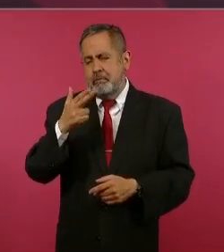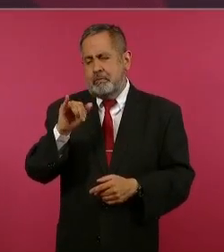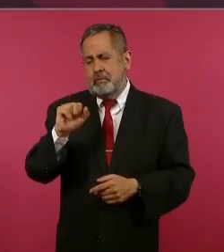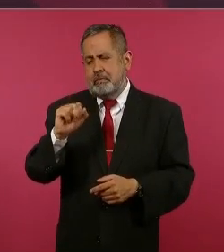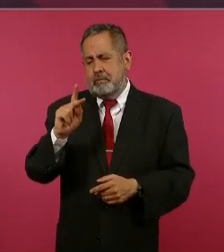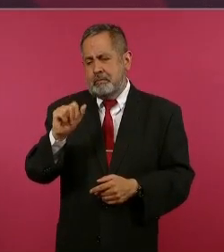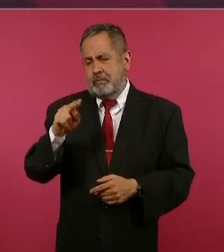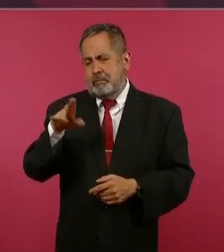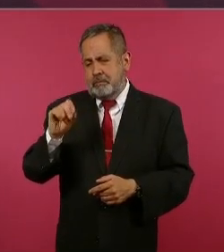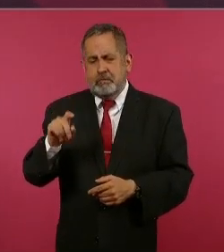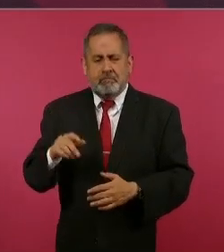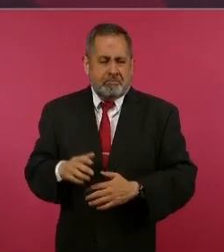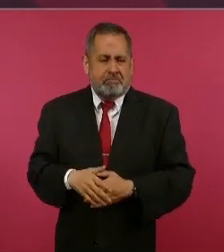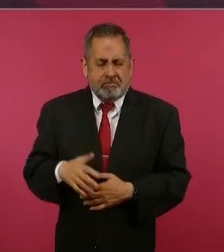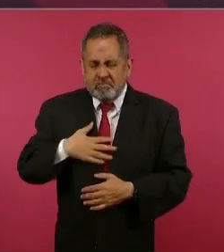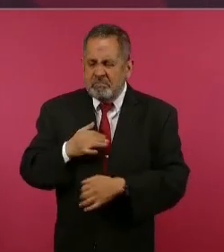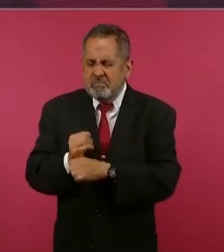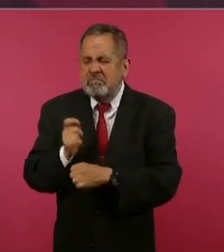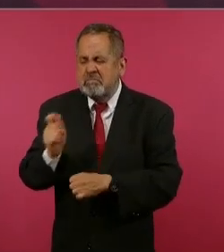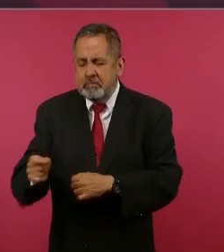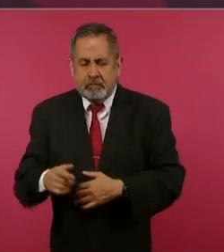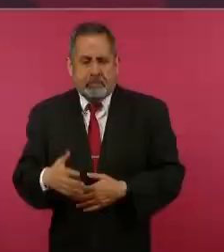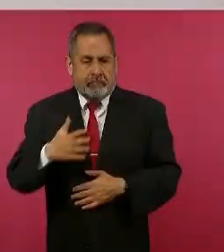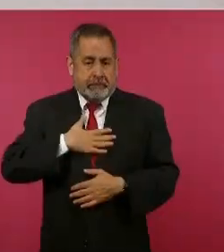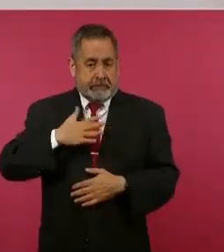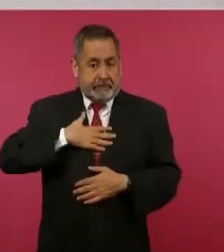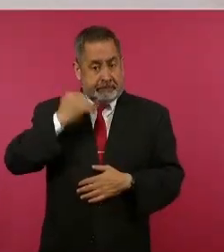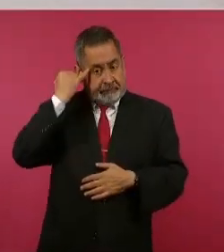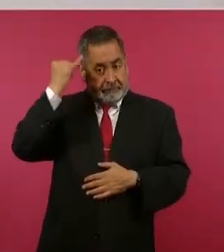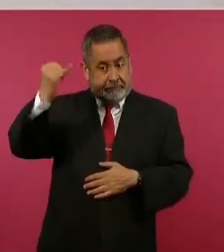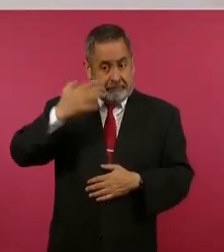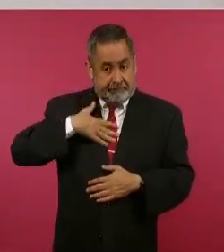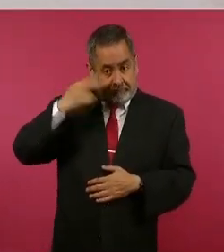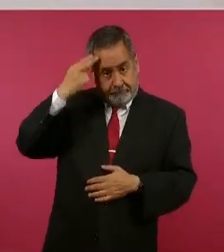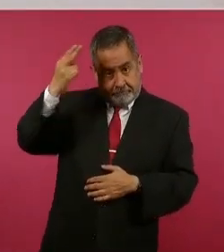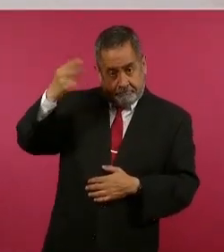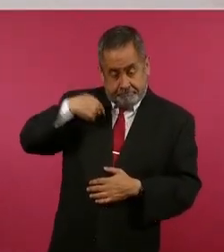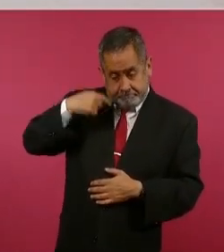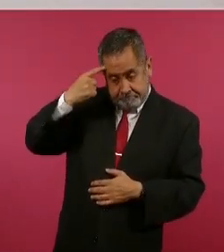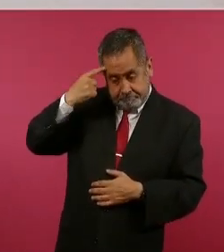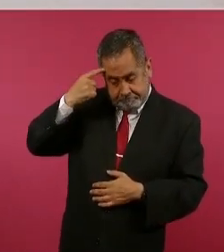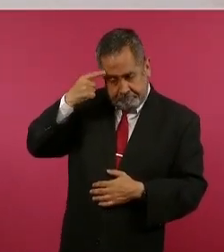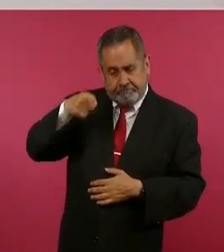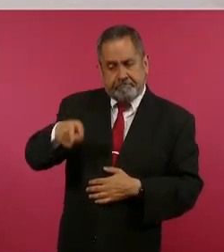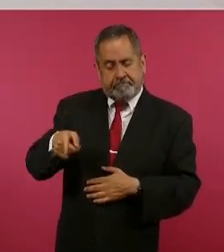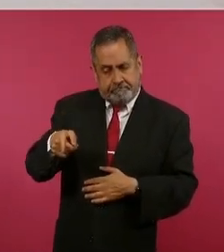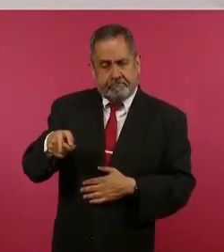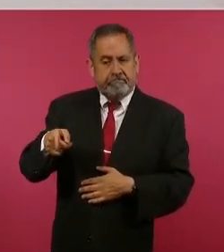porque yo sostengo, mi hipótesis es de que